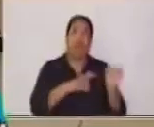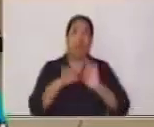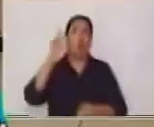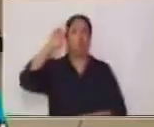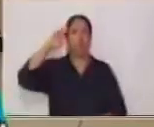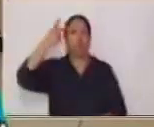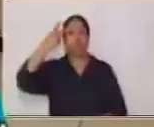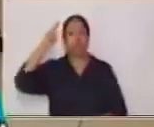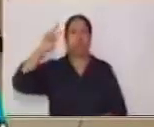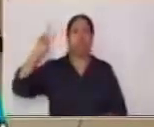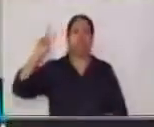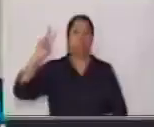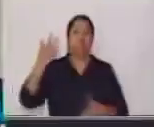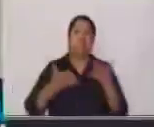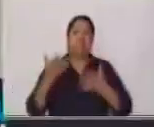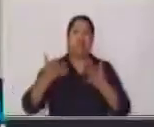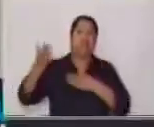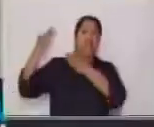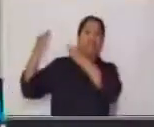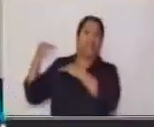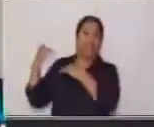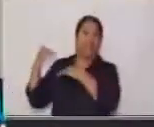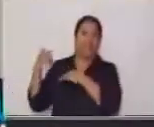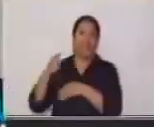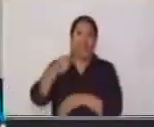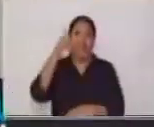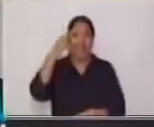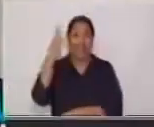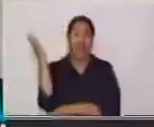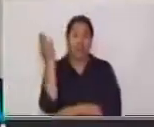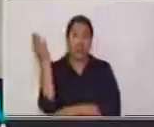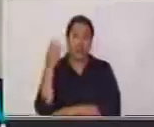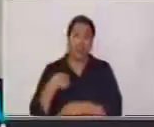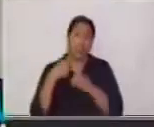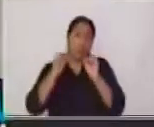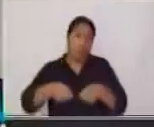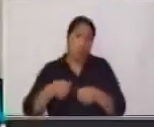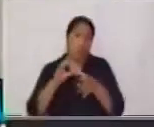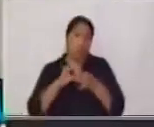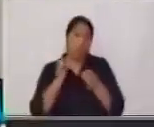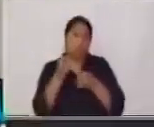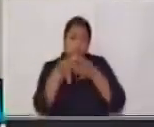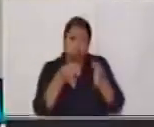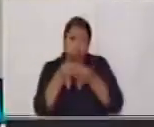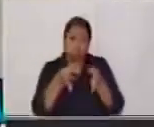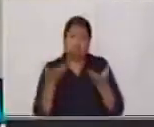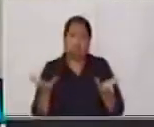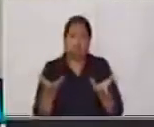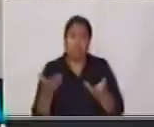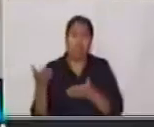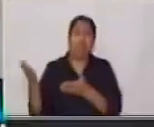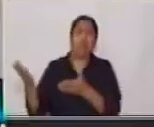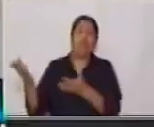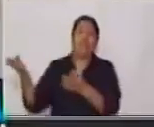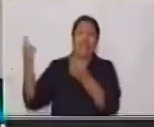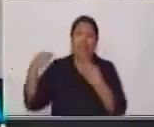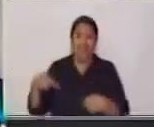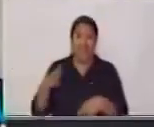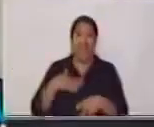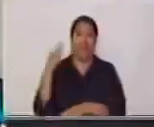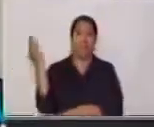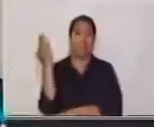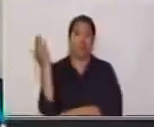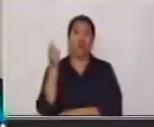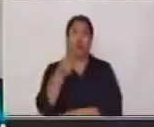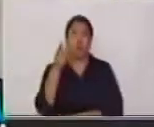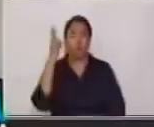pasado. ¿Te recuerdas con la muñeca? Yo puedo narrar ahora la experiencia de cuando estaba acá y me regalaron una muñeca. ¿Te recuerdas de la experiencia